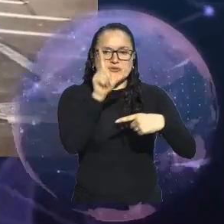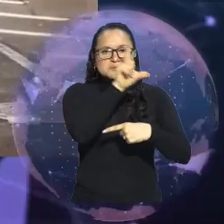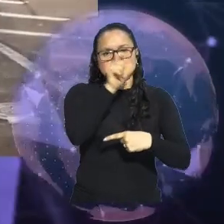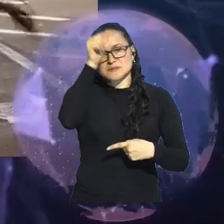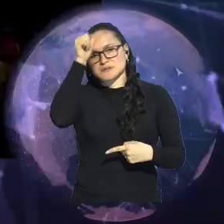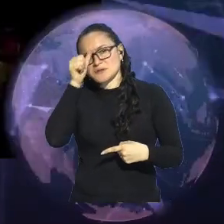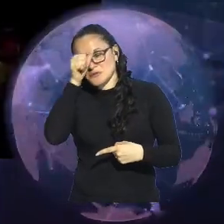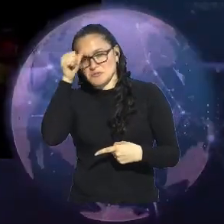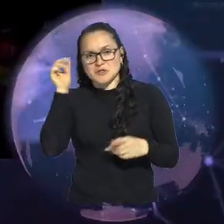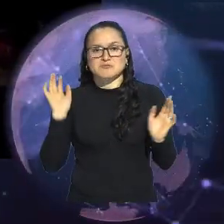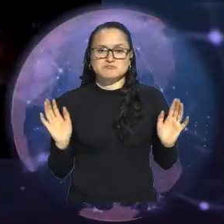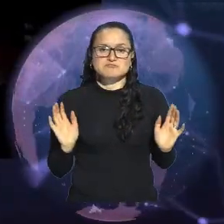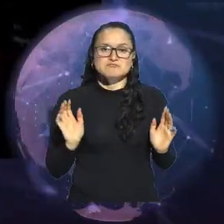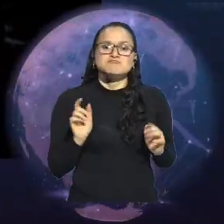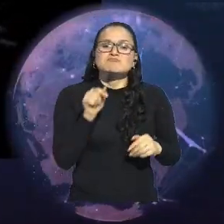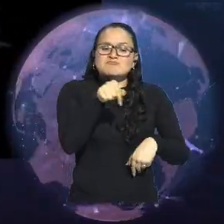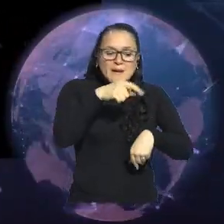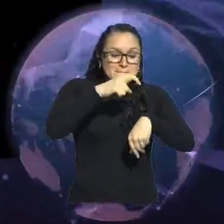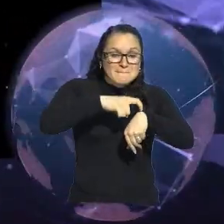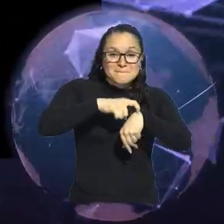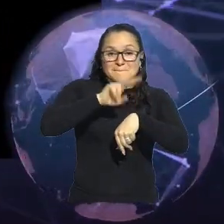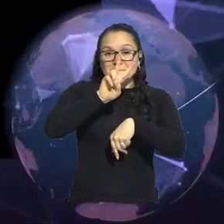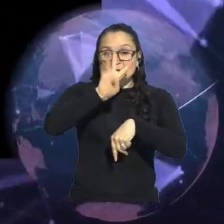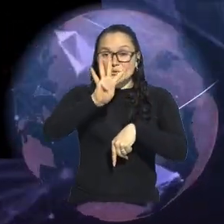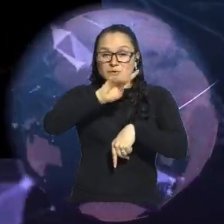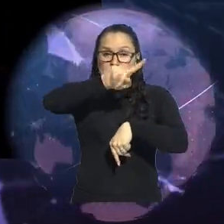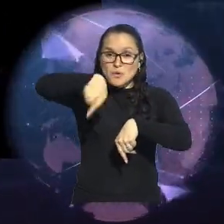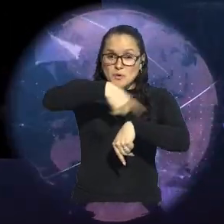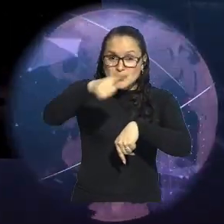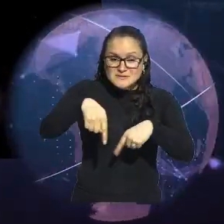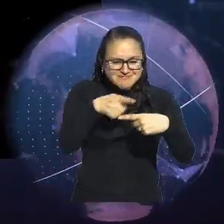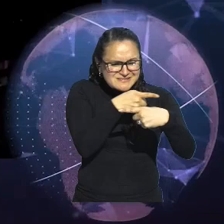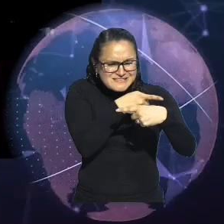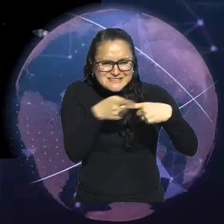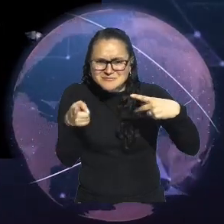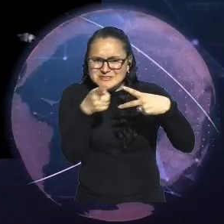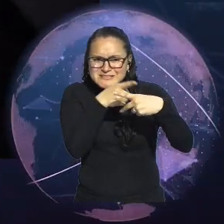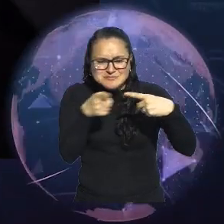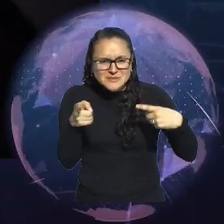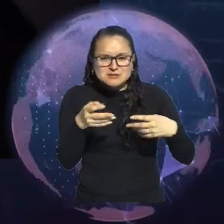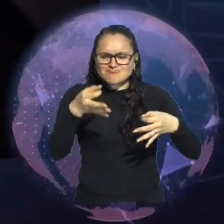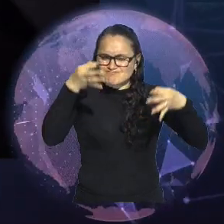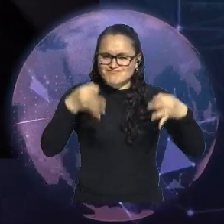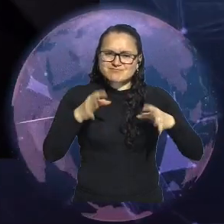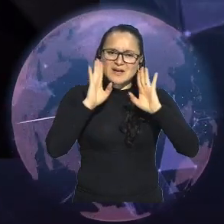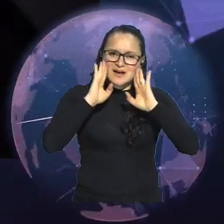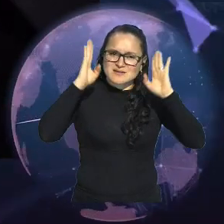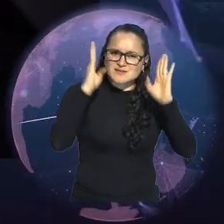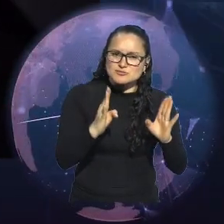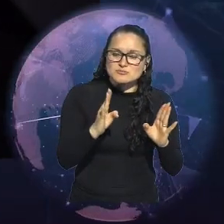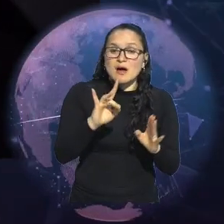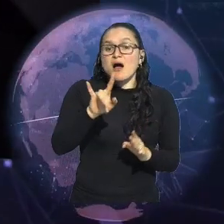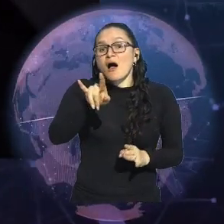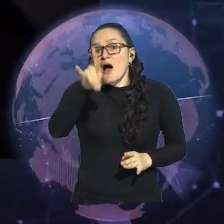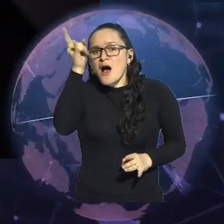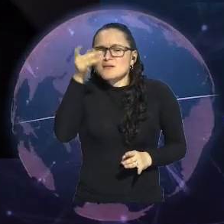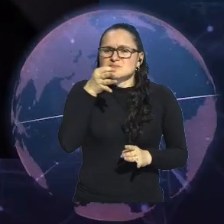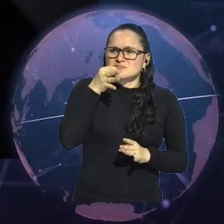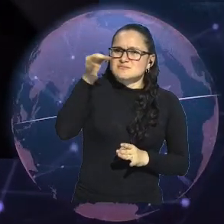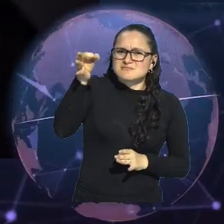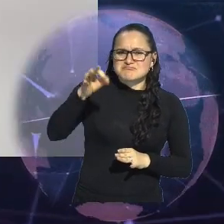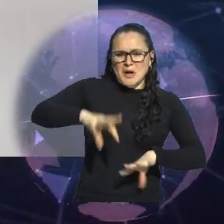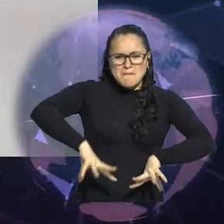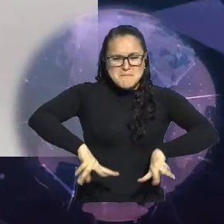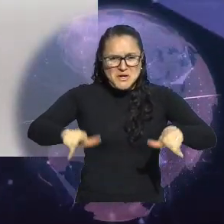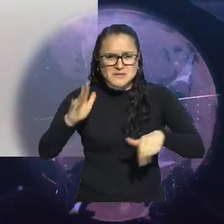las 24 horas del día los 7 días de la semana la atención de reporte de hurto y extravío del